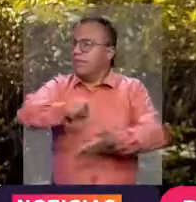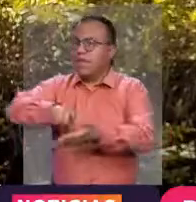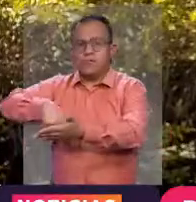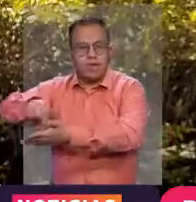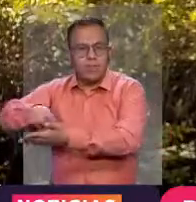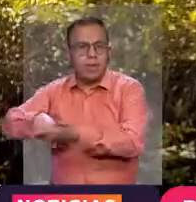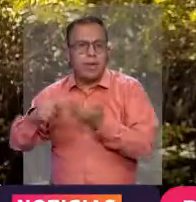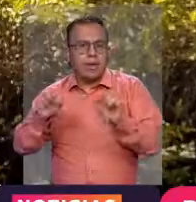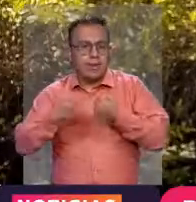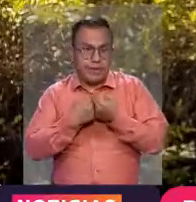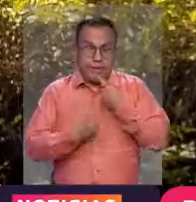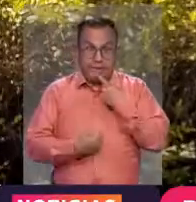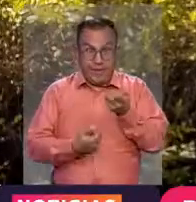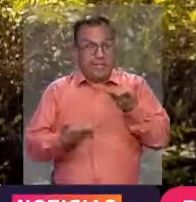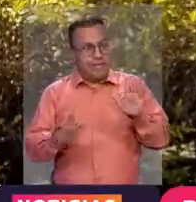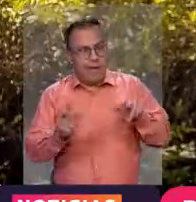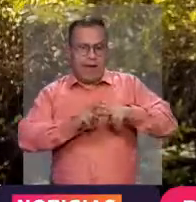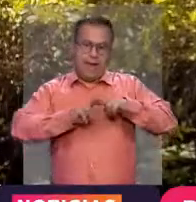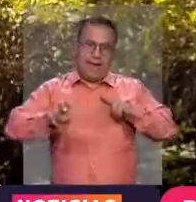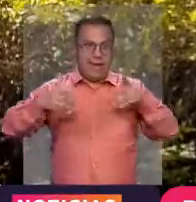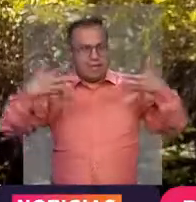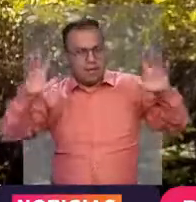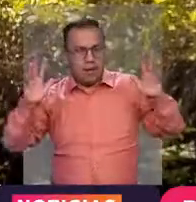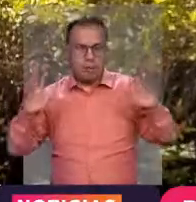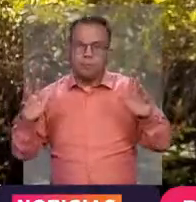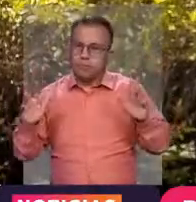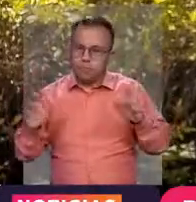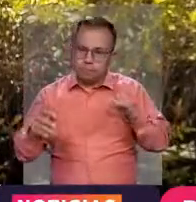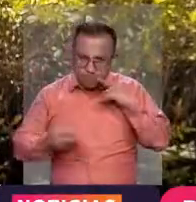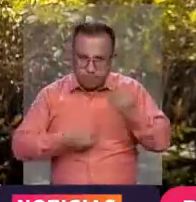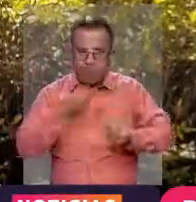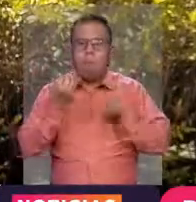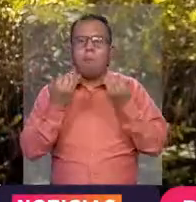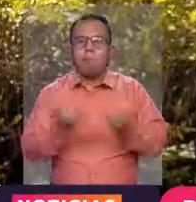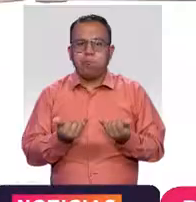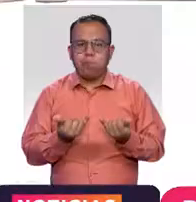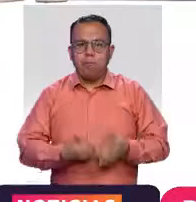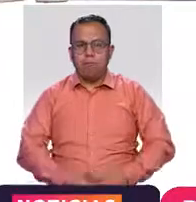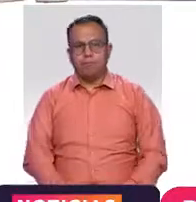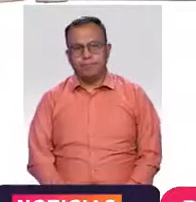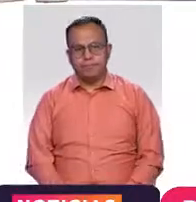solamente decir que deje la línea no hay que llegar a realidades